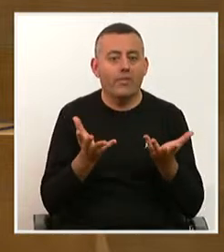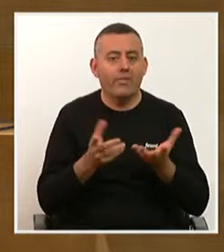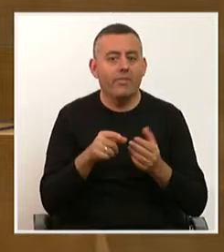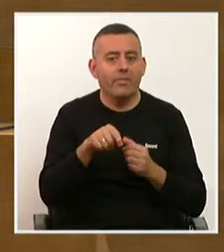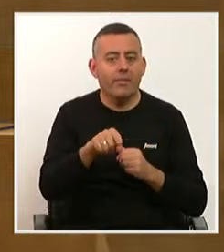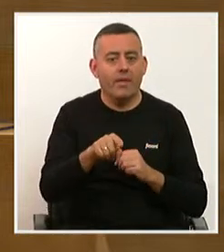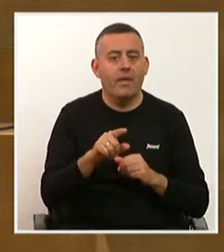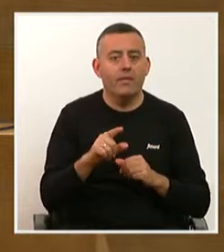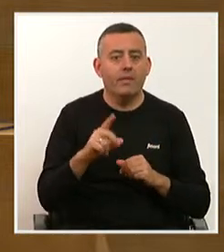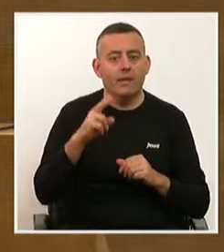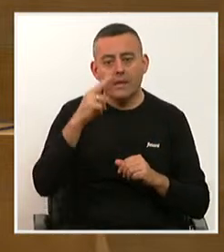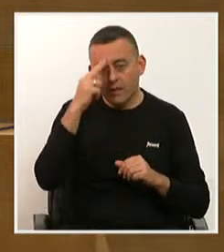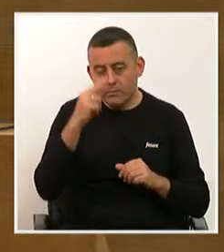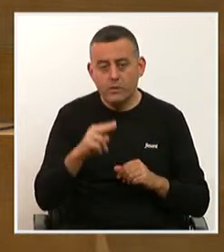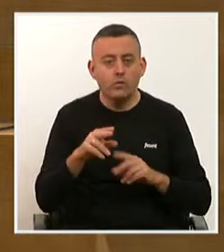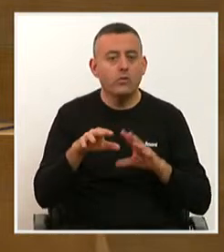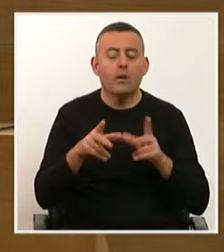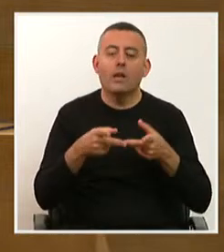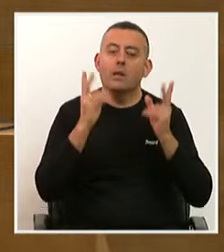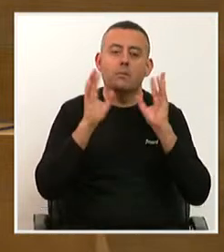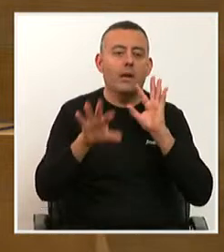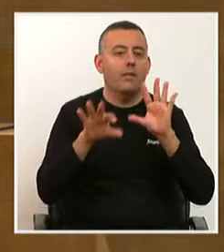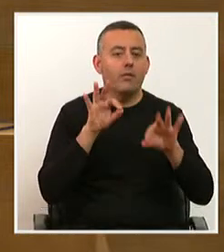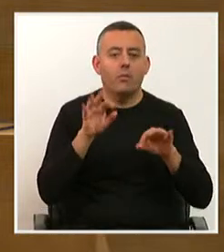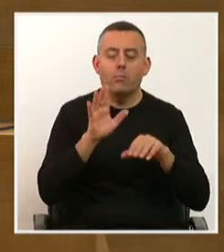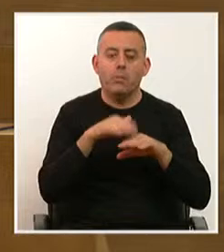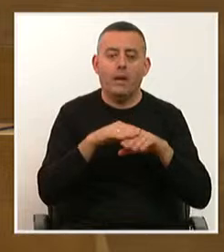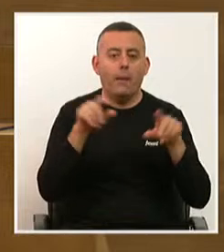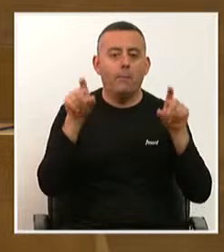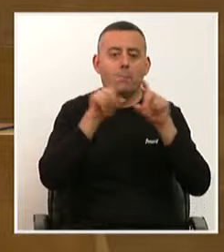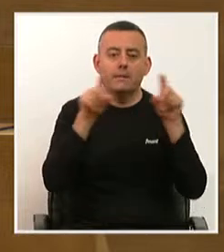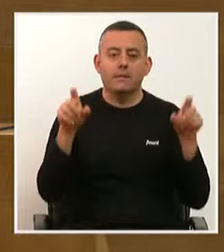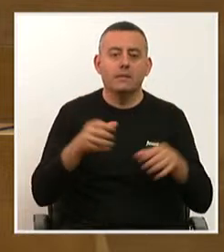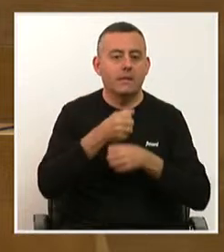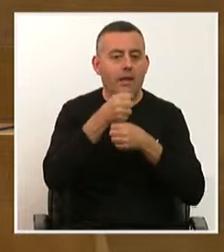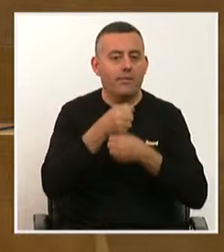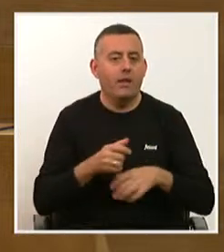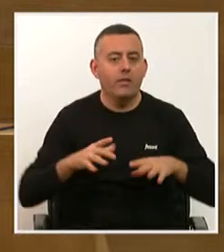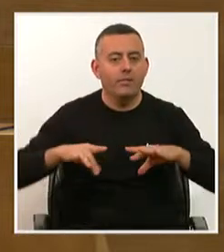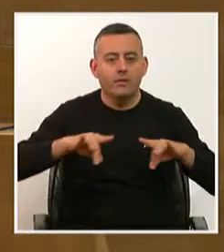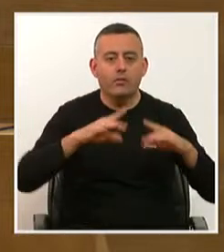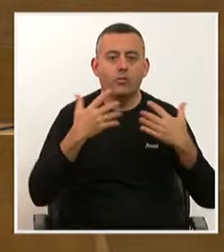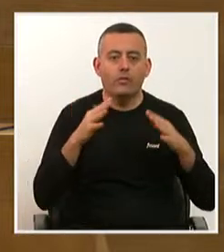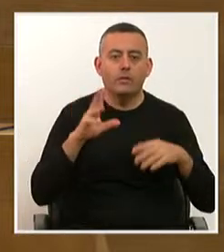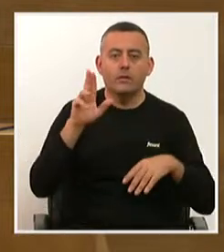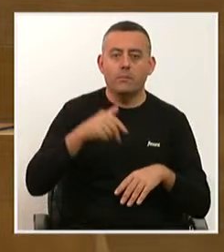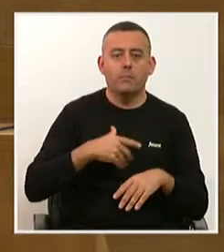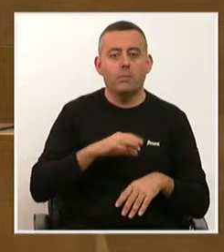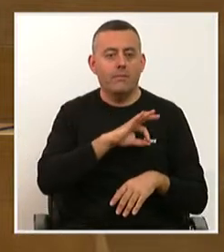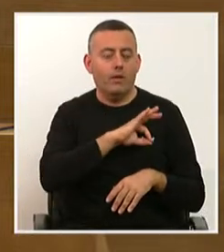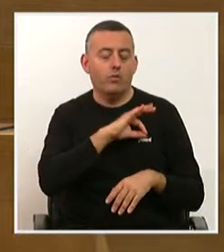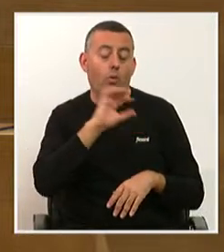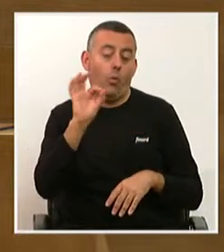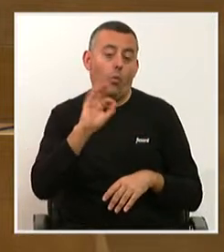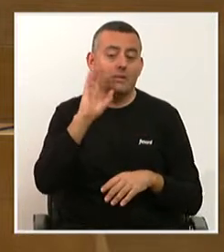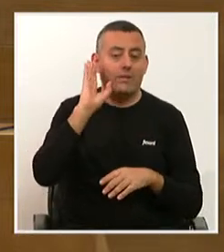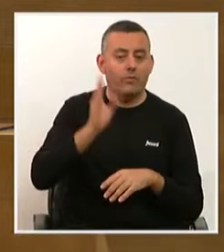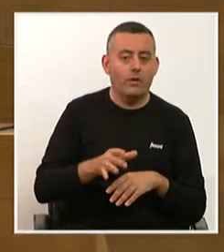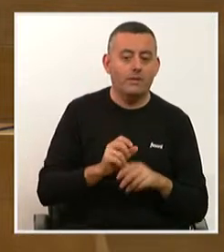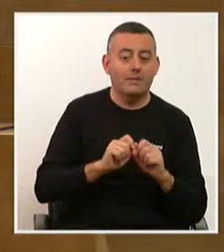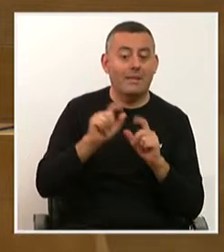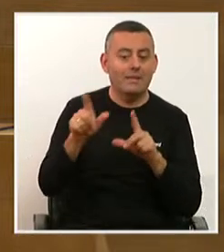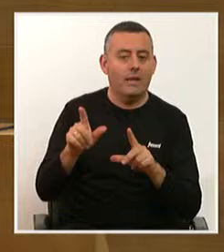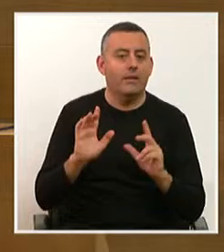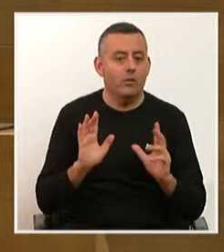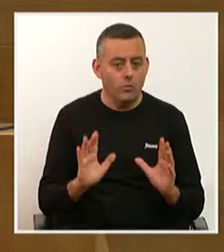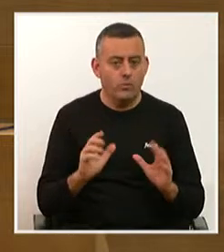sobre el respeto a la libre elección de domicilio empresarial y contra la aprobación de privilegios o sanciones por su traslado presentada por el grupo